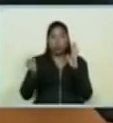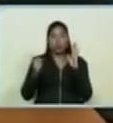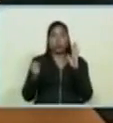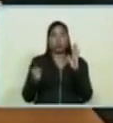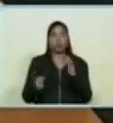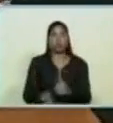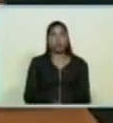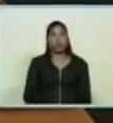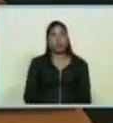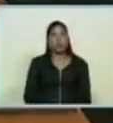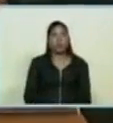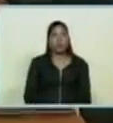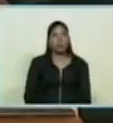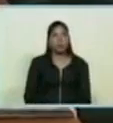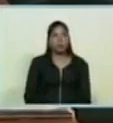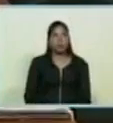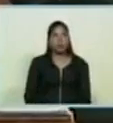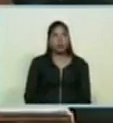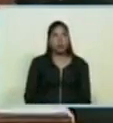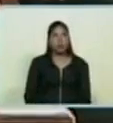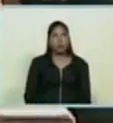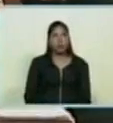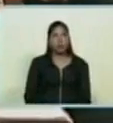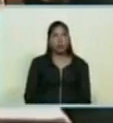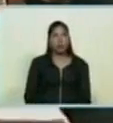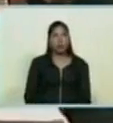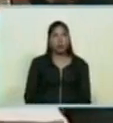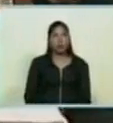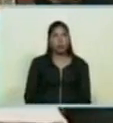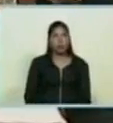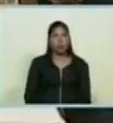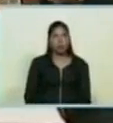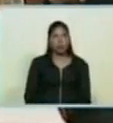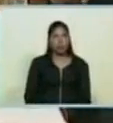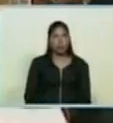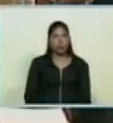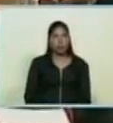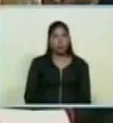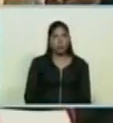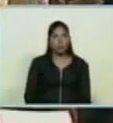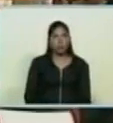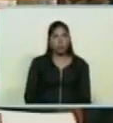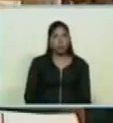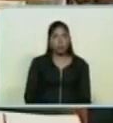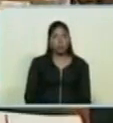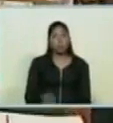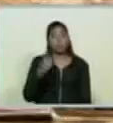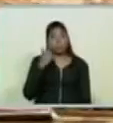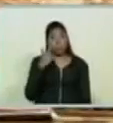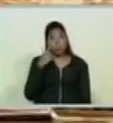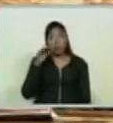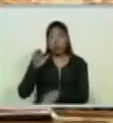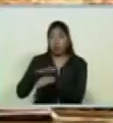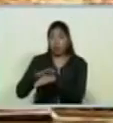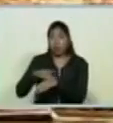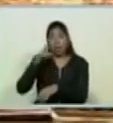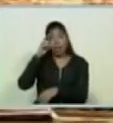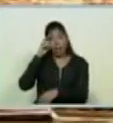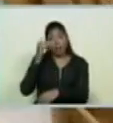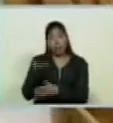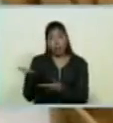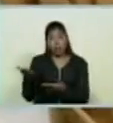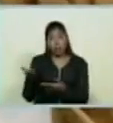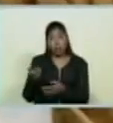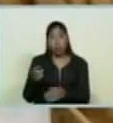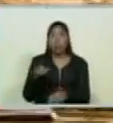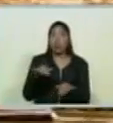nota Venezuela, digo toma nota Ernesto. Y cuando digo toma nota Ernesto, digo toma nota